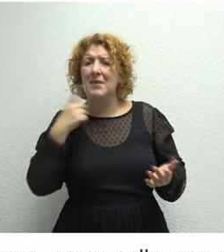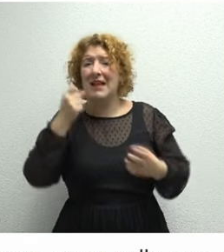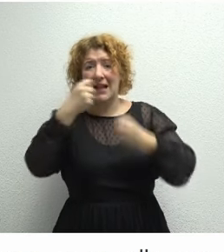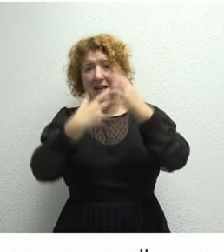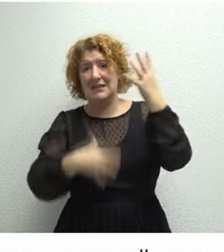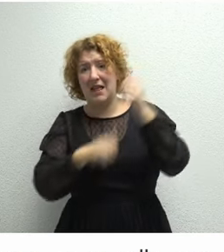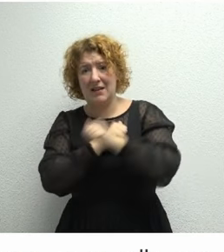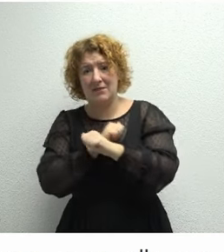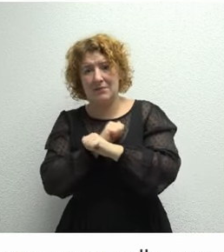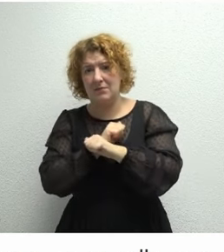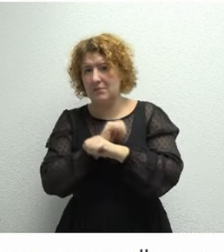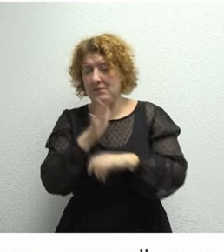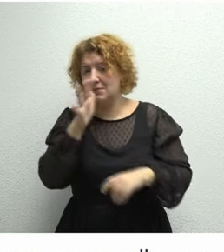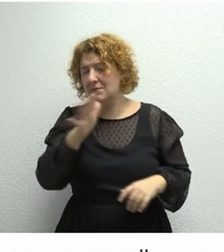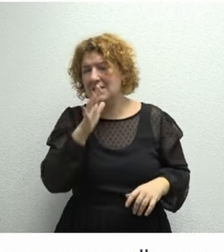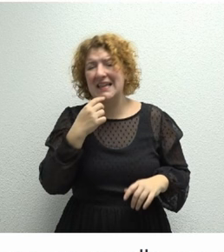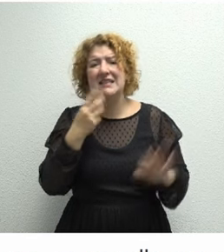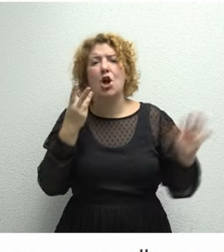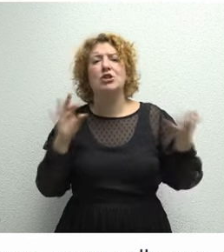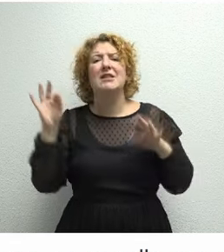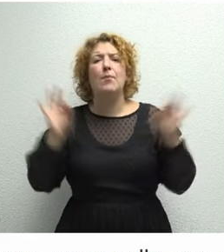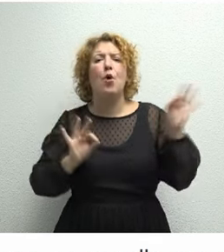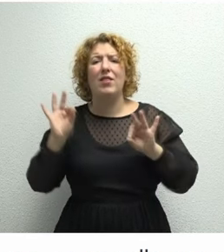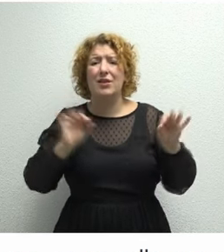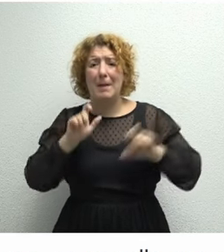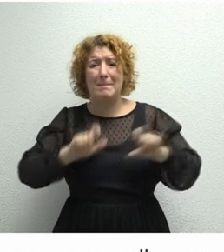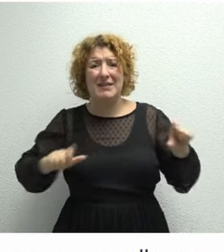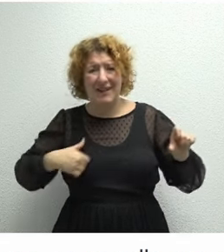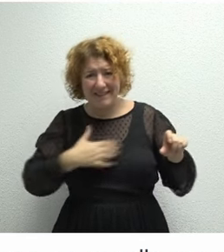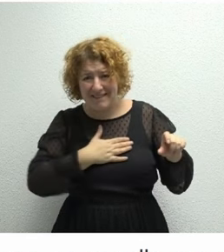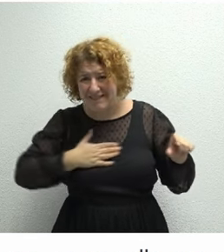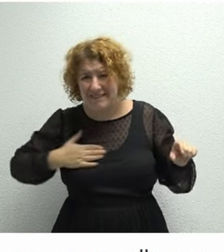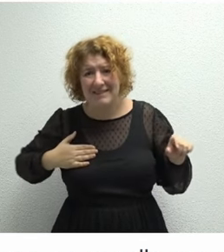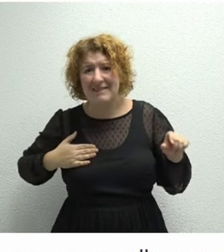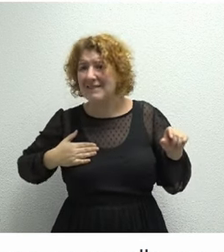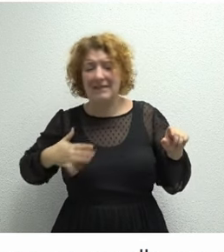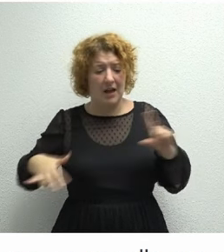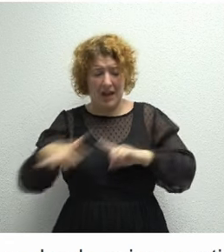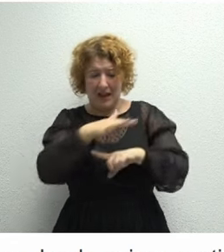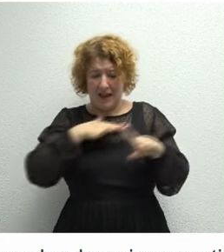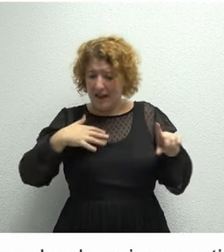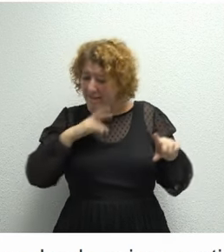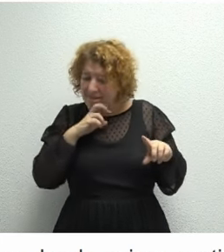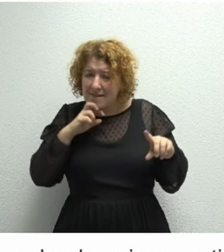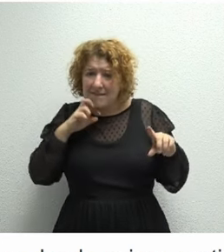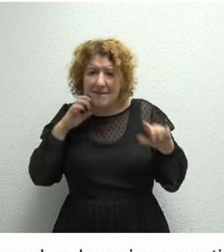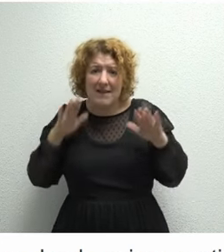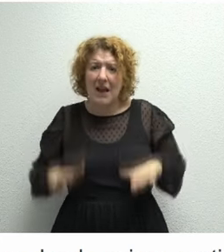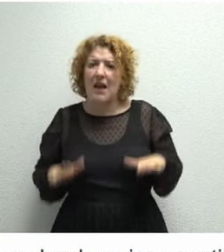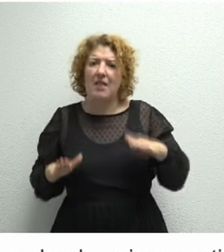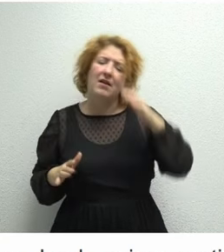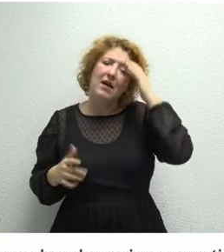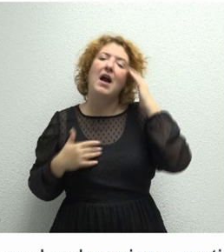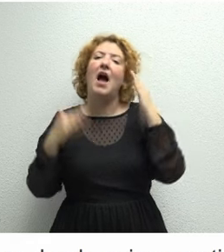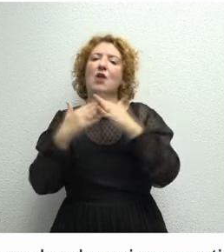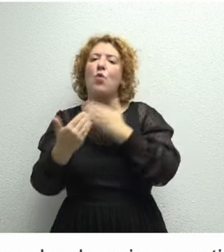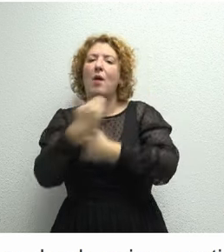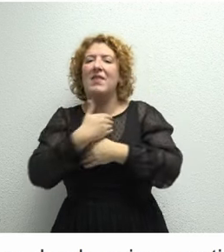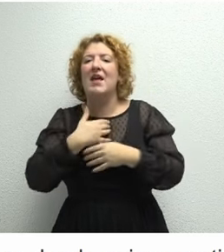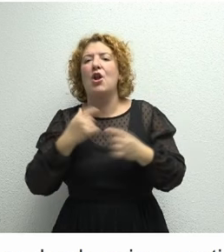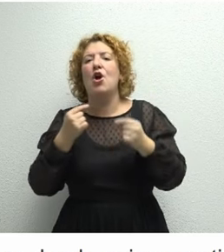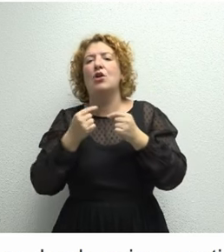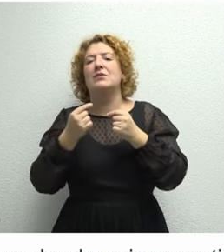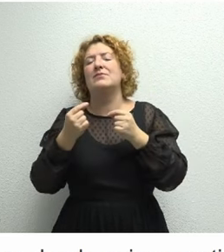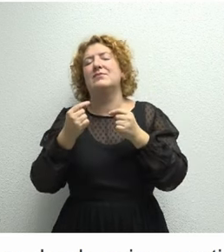de espera pero ahí Es abrumadora más del 80% de las personas quieren quedarse en el entorno o sea el servicio de ayuda domicilio la teleasistencia